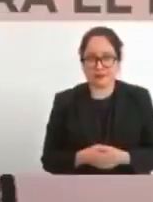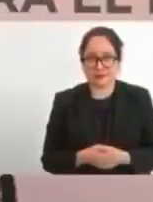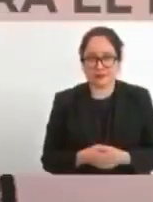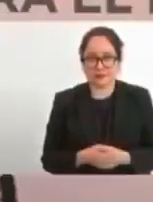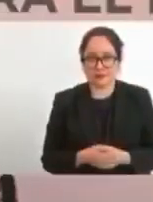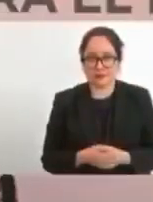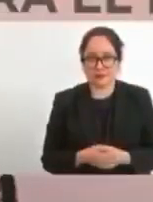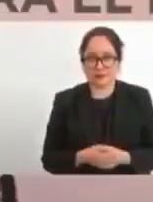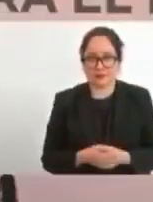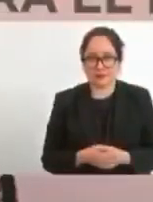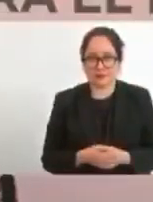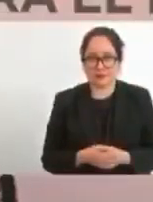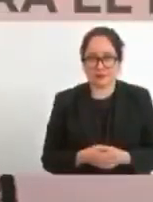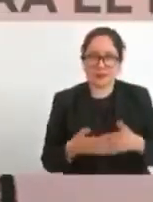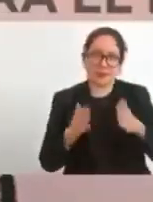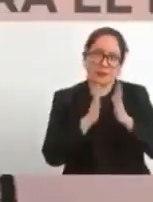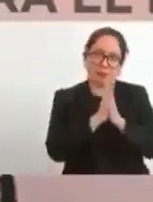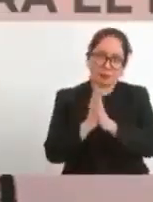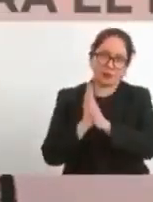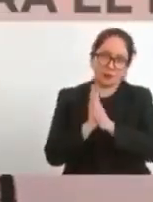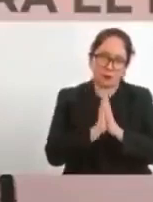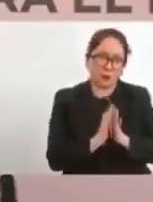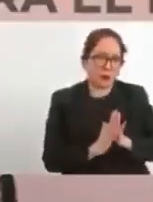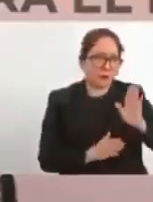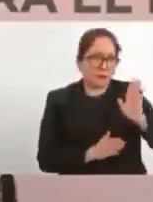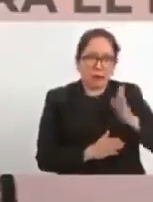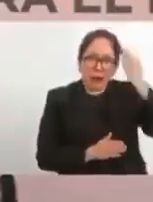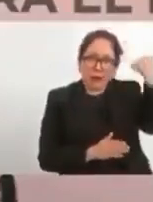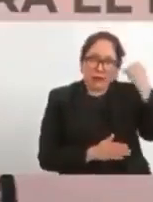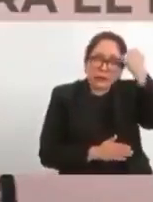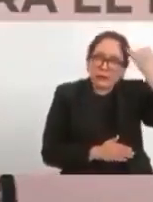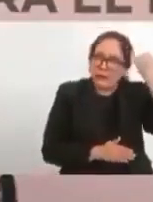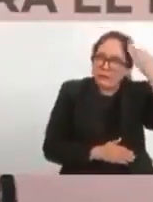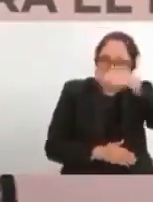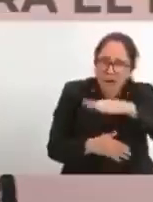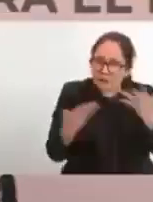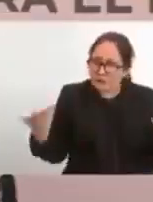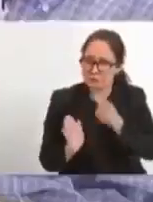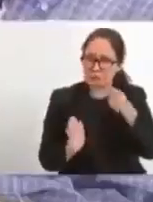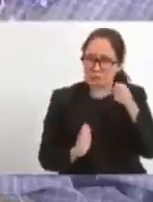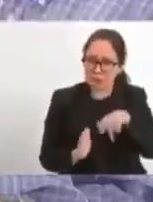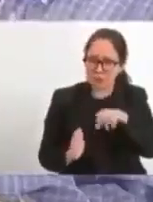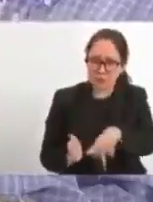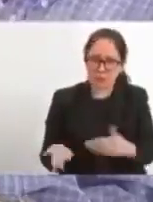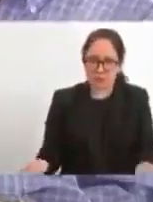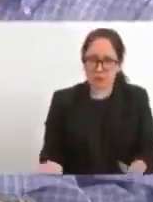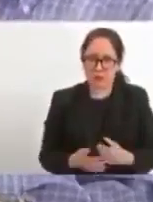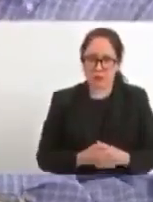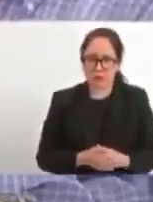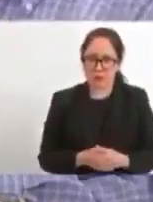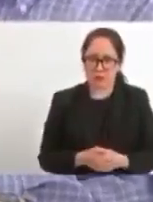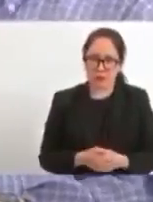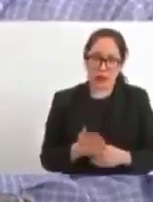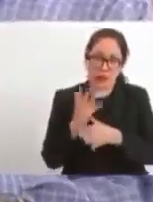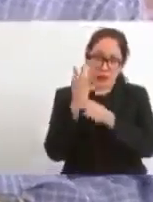de burla lo que decían en el periodo neoliberal. No les des